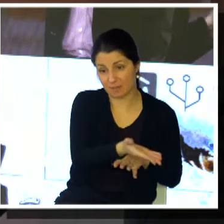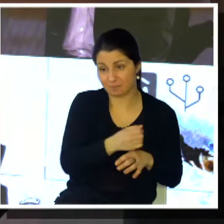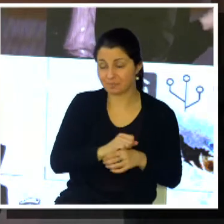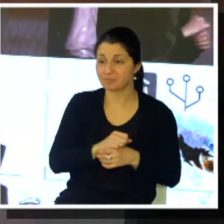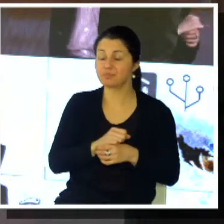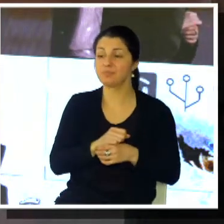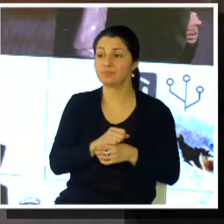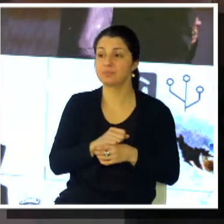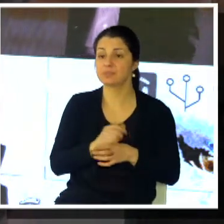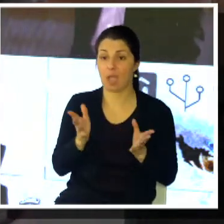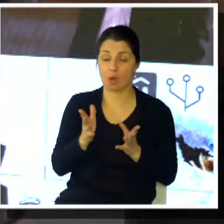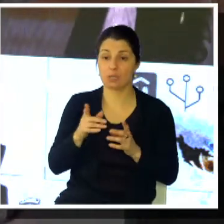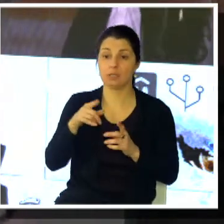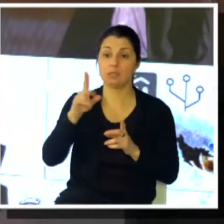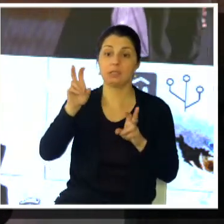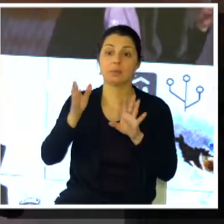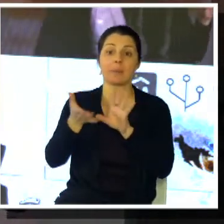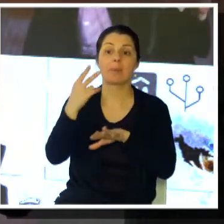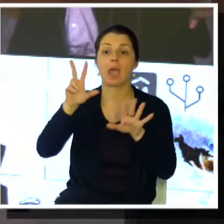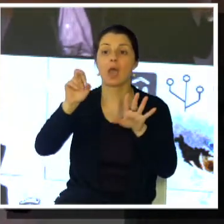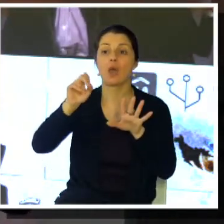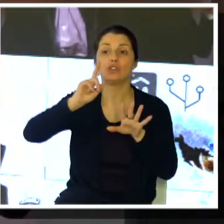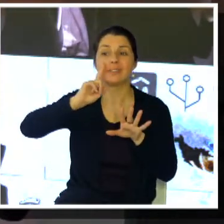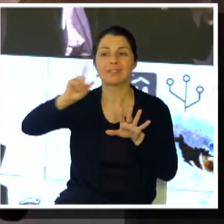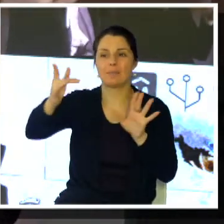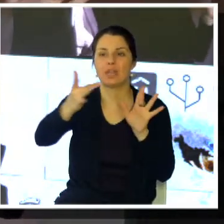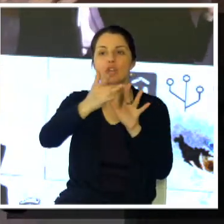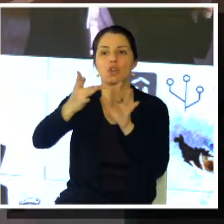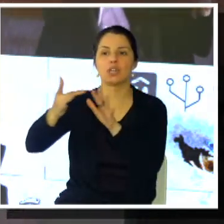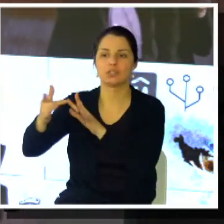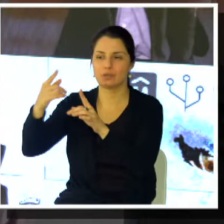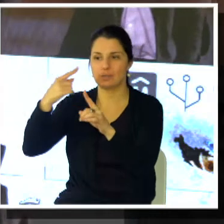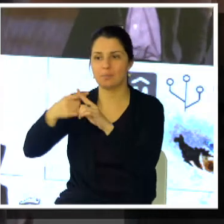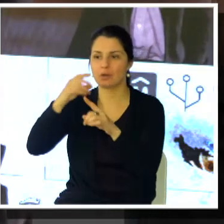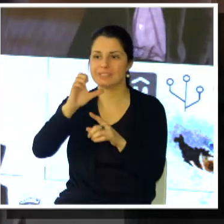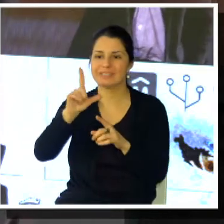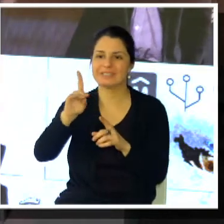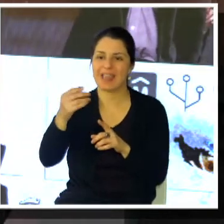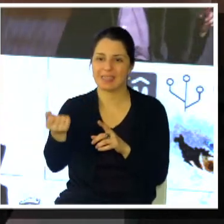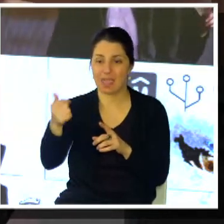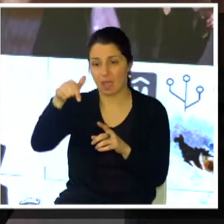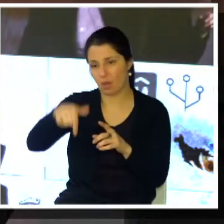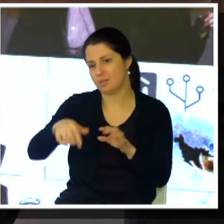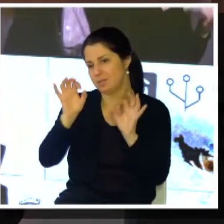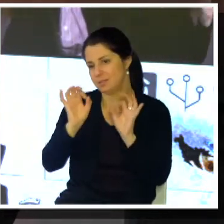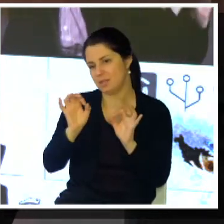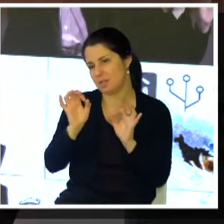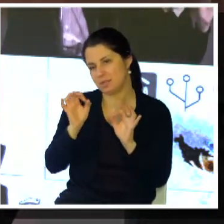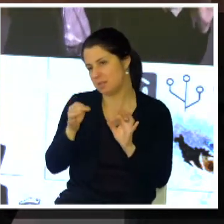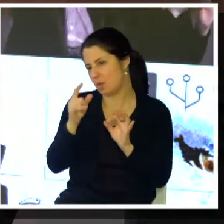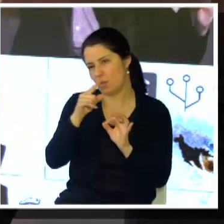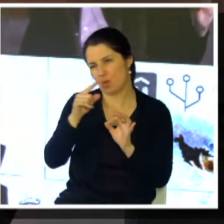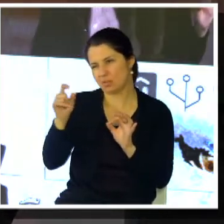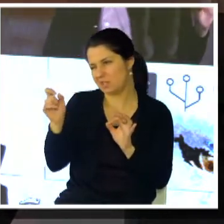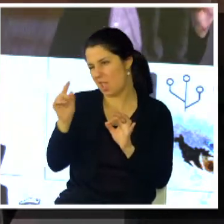dispositivos. La posibilidad de manejar más de 80.000 conexiones por celda. Hoy no superamos seguramente los